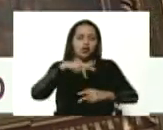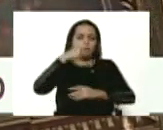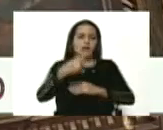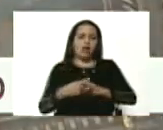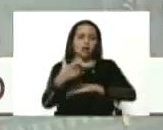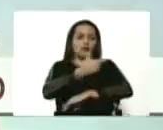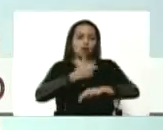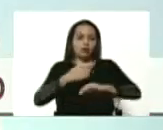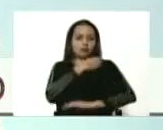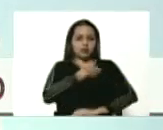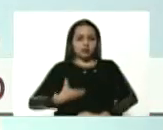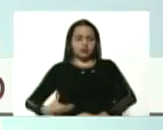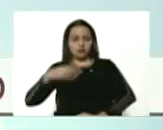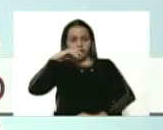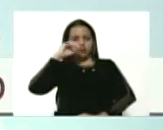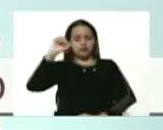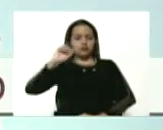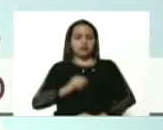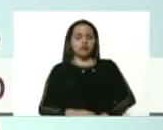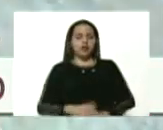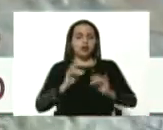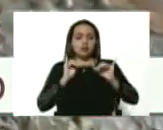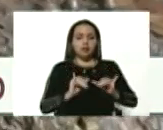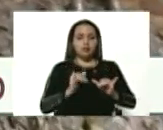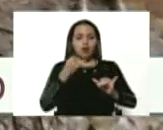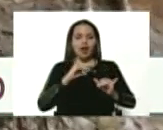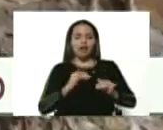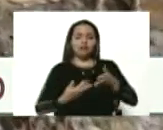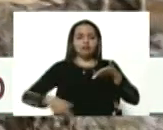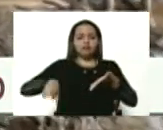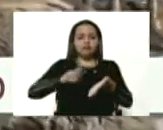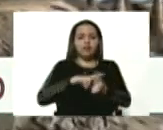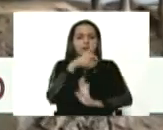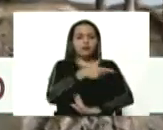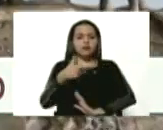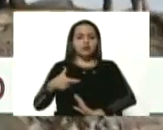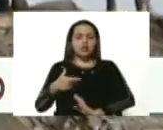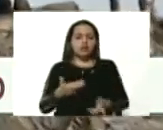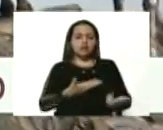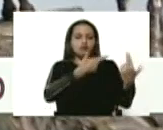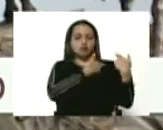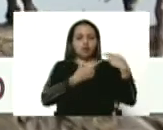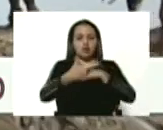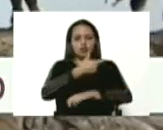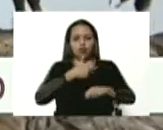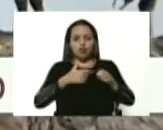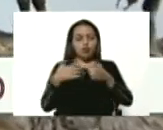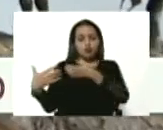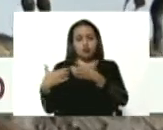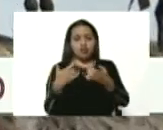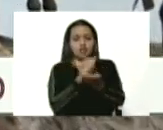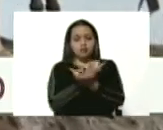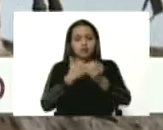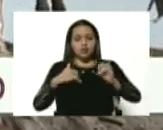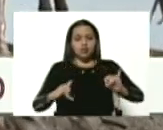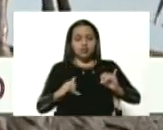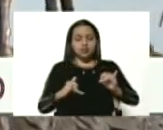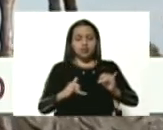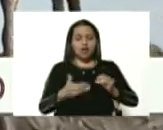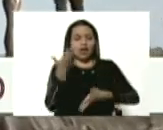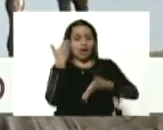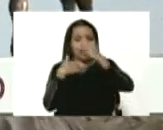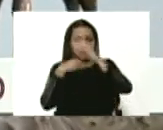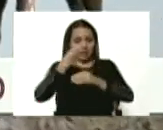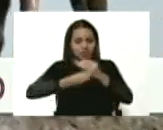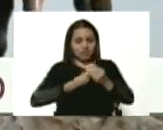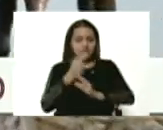República, Nicolás Maduro. En este contexto, han ratificado las autoridades gubernamentales que la lucha independentista del libertador Simón